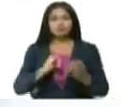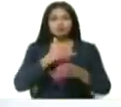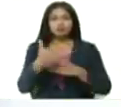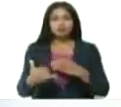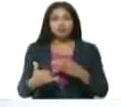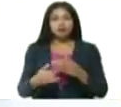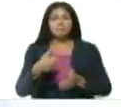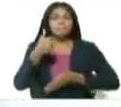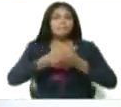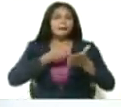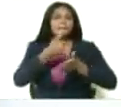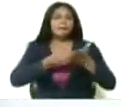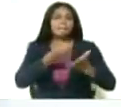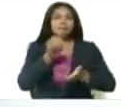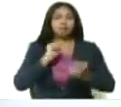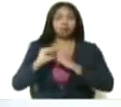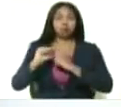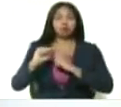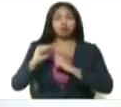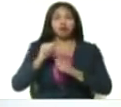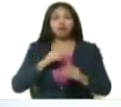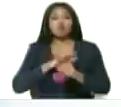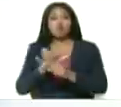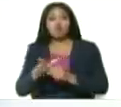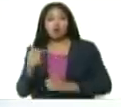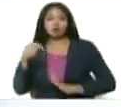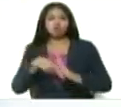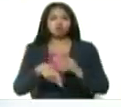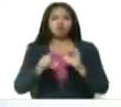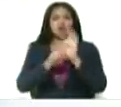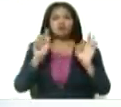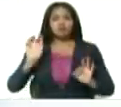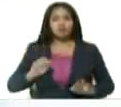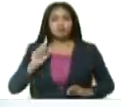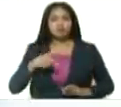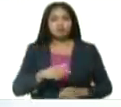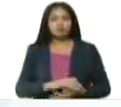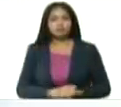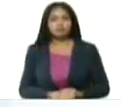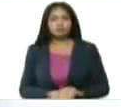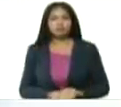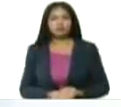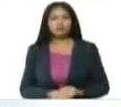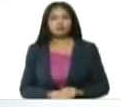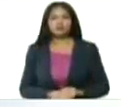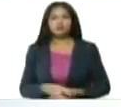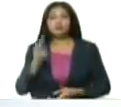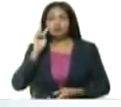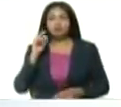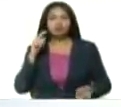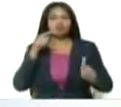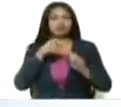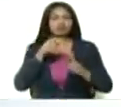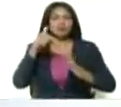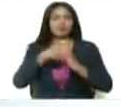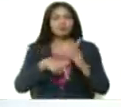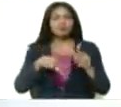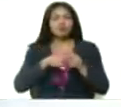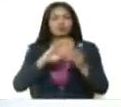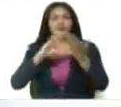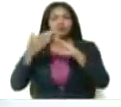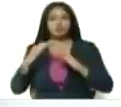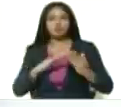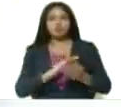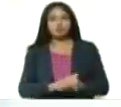de combate contra el coronavirus llega a la profundidad. Esa es una de las claves, llegar a la profundidad de la